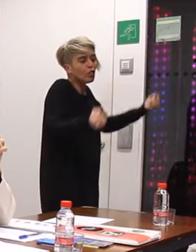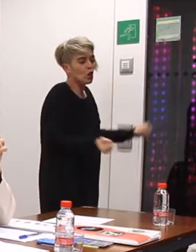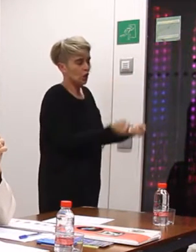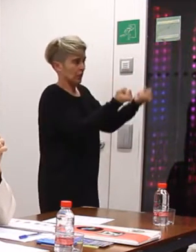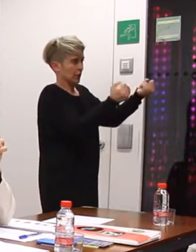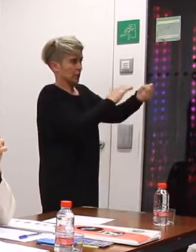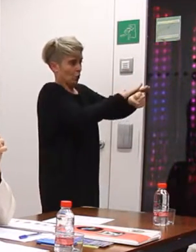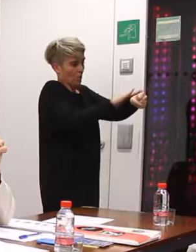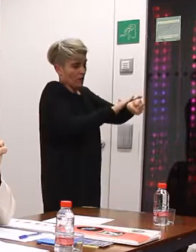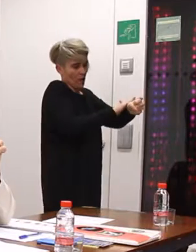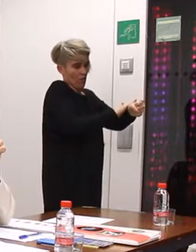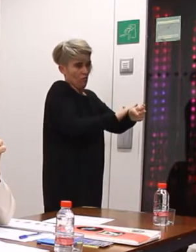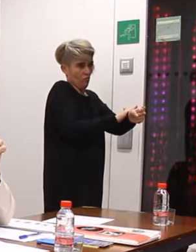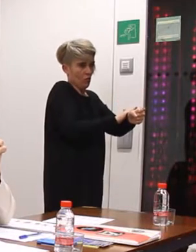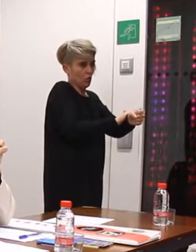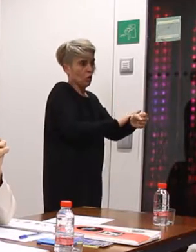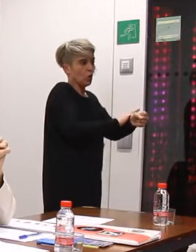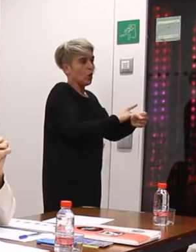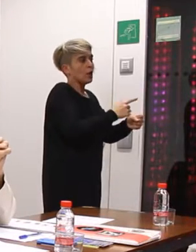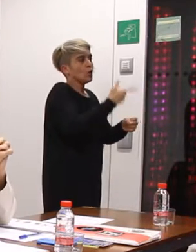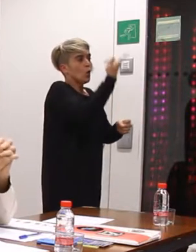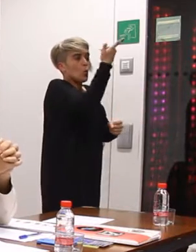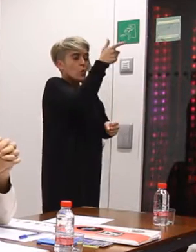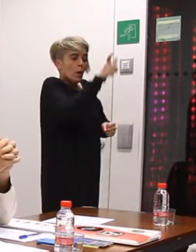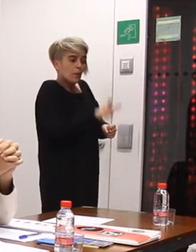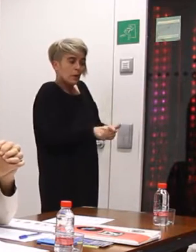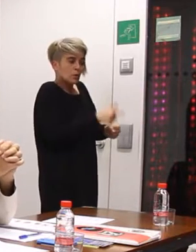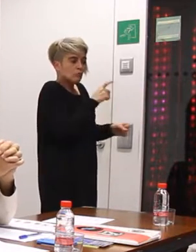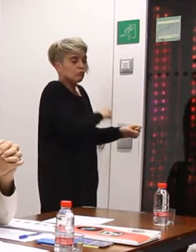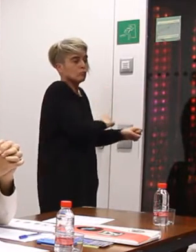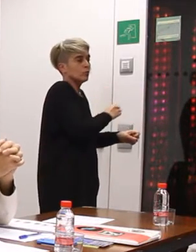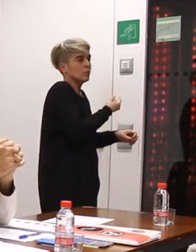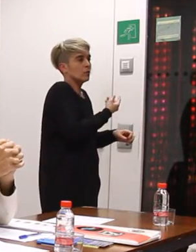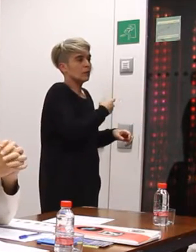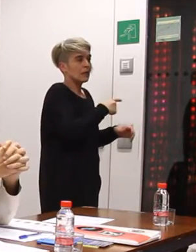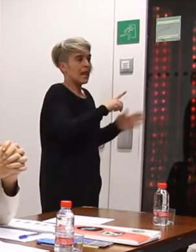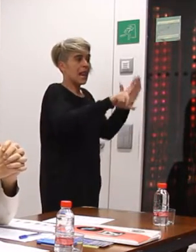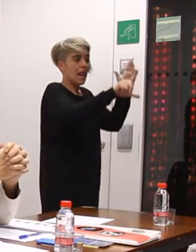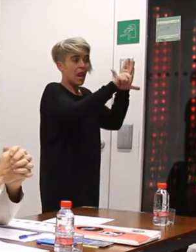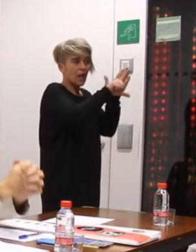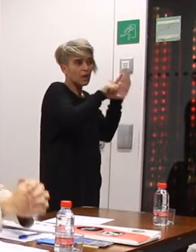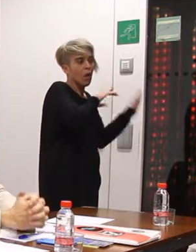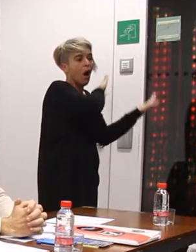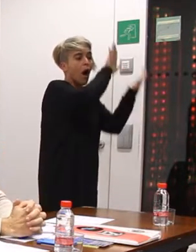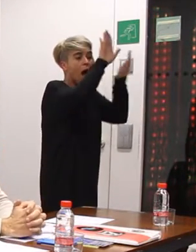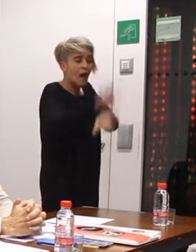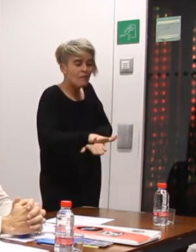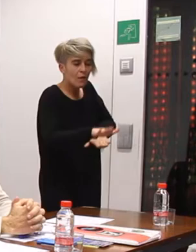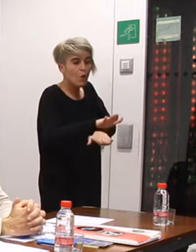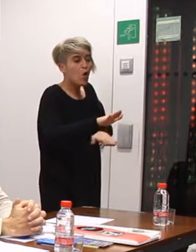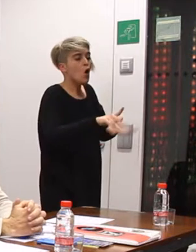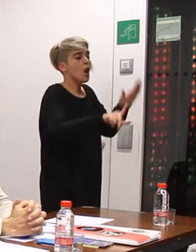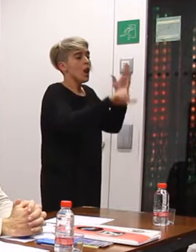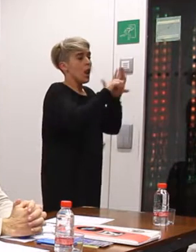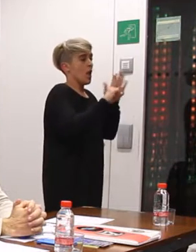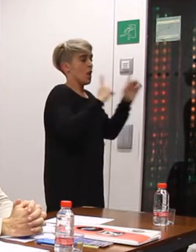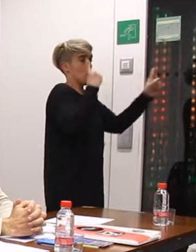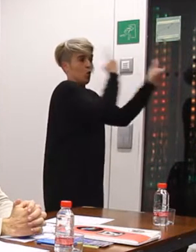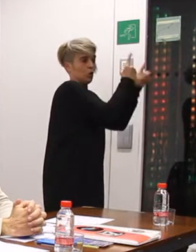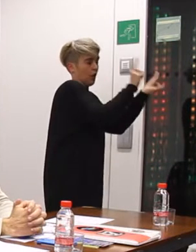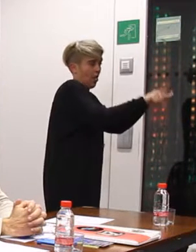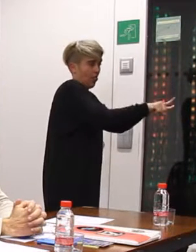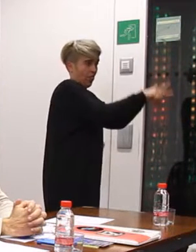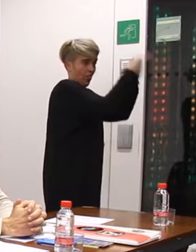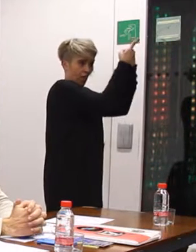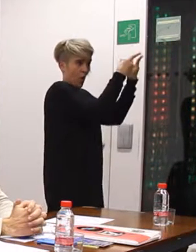uno se ve favorecido cuando legislan a favor, sino también cuando no legislan a favor. Hablar